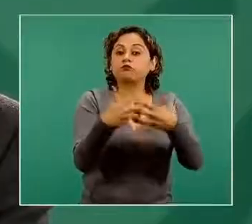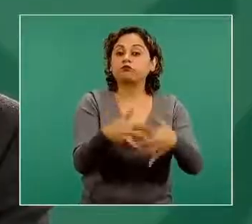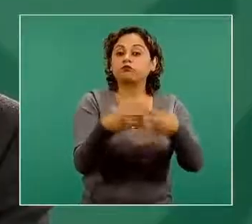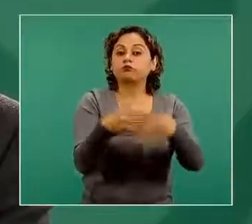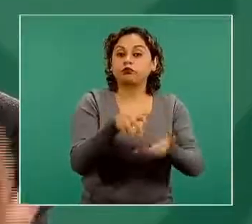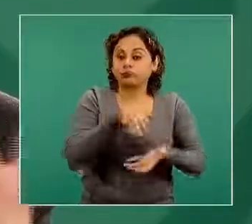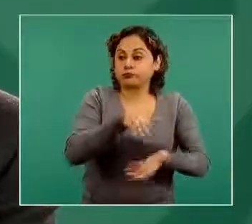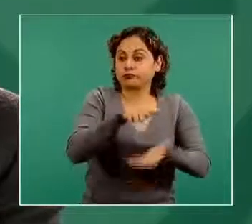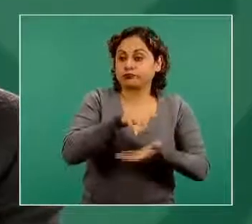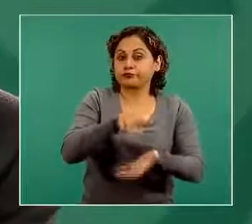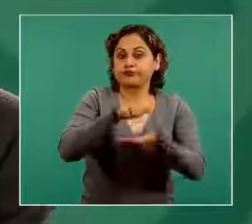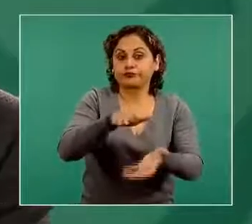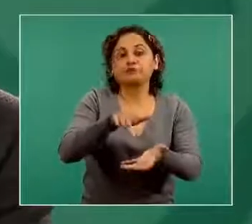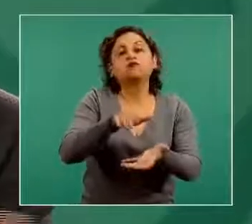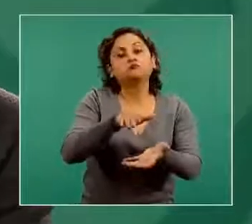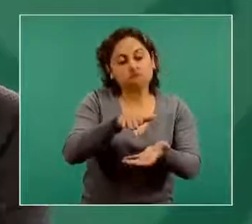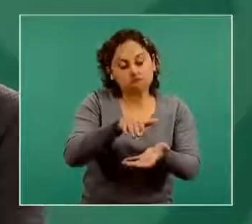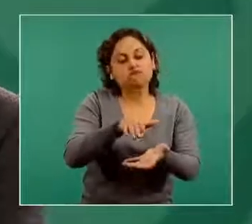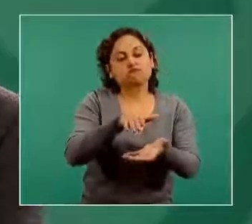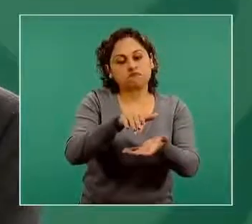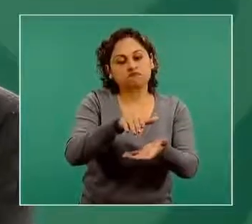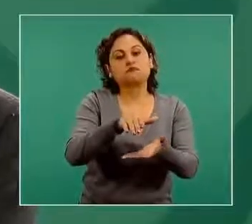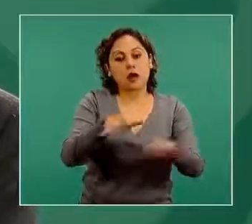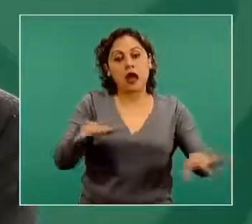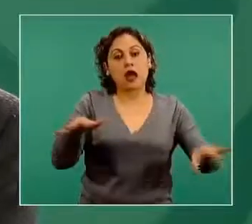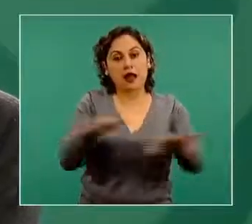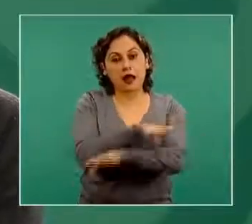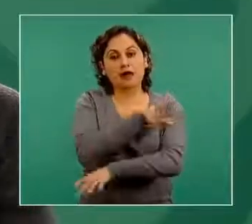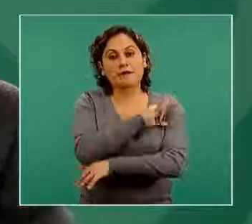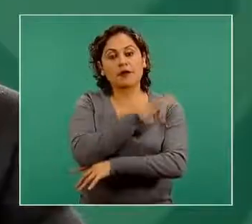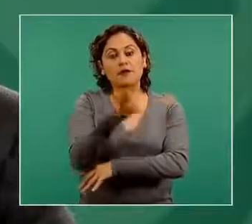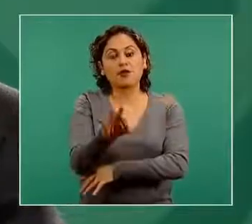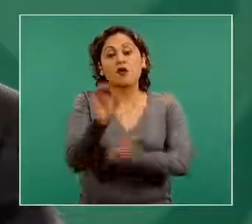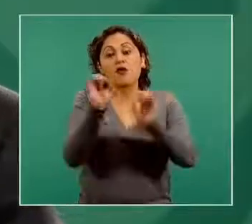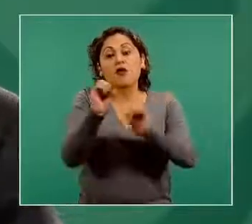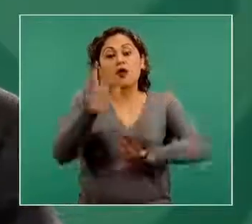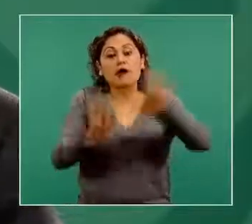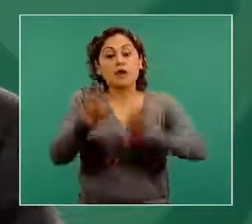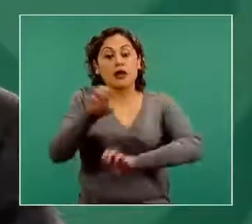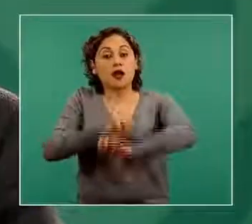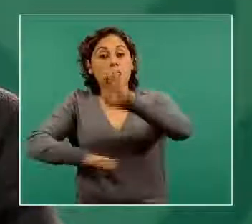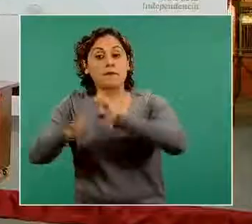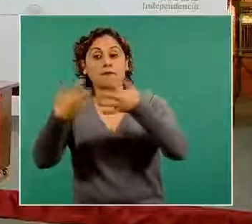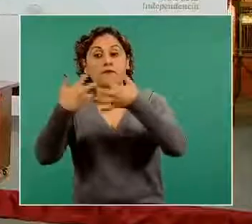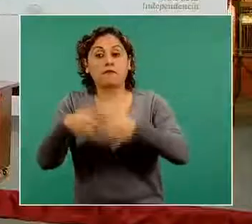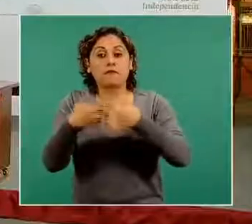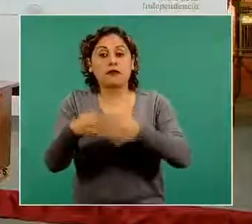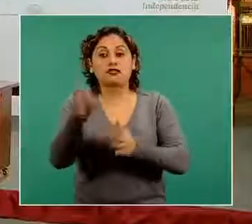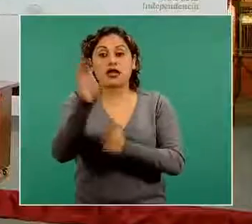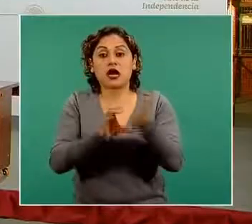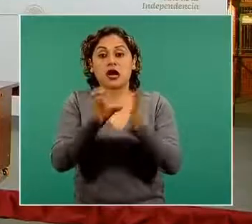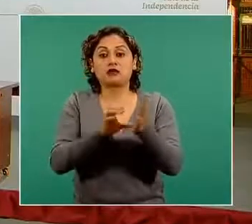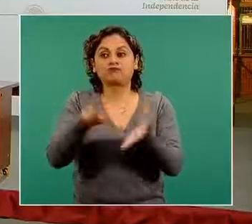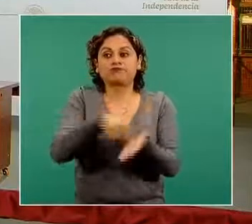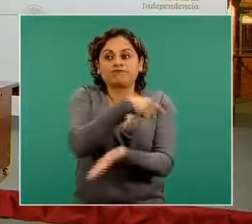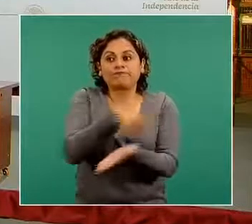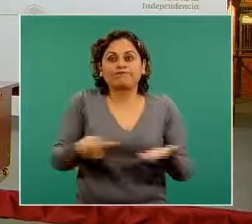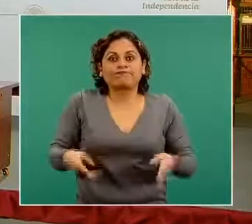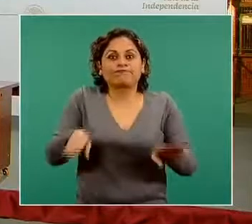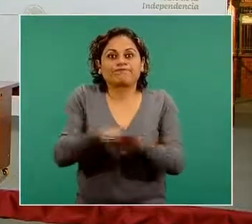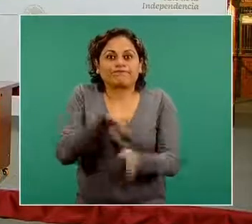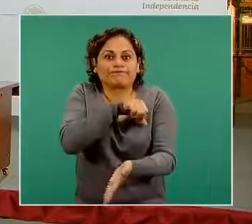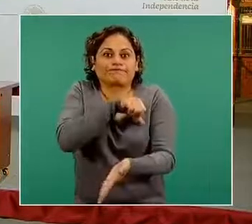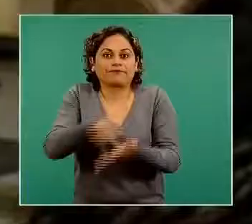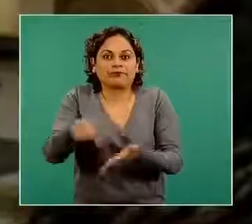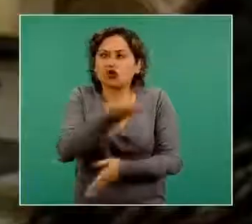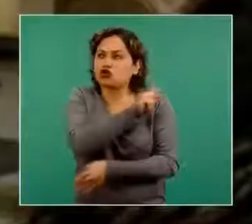cambiar y que las empresas pueden no lograr cumplir los calendarios estipulados. Todos los países, Pero todos. ¿qué implicación, qué